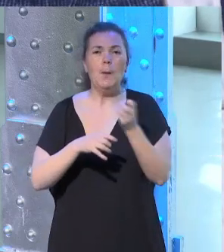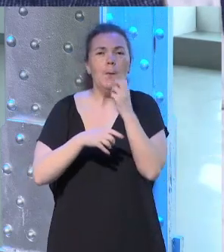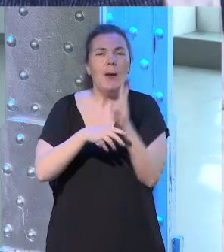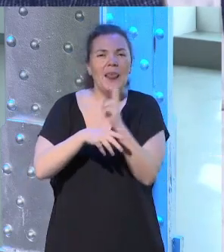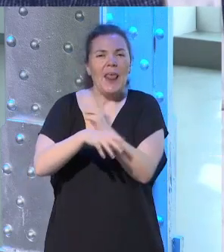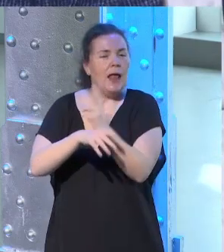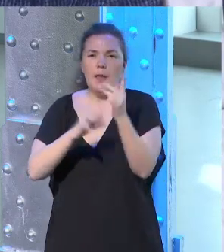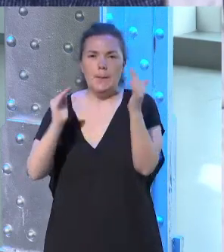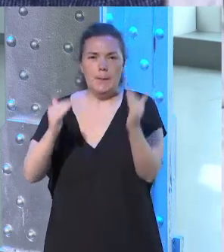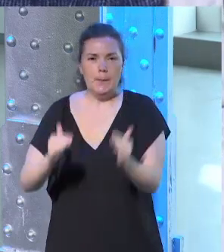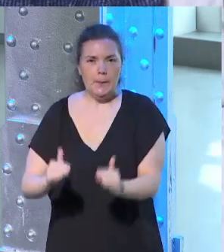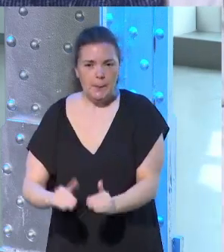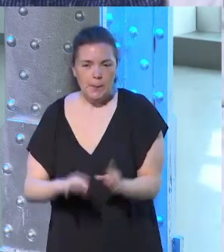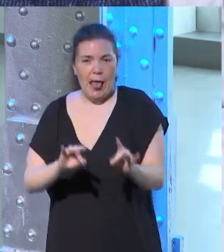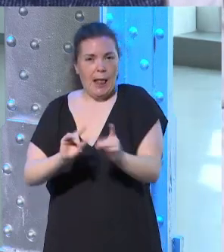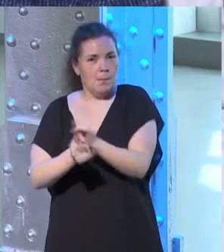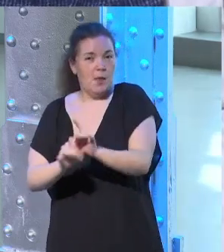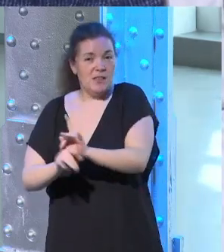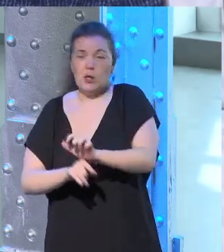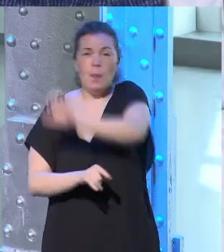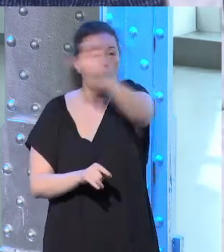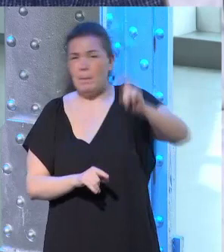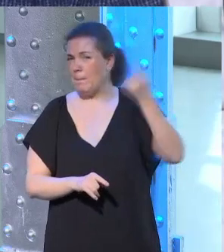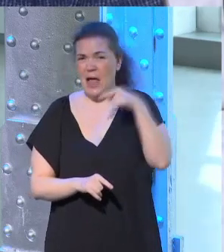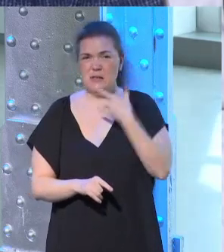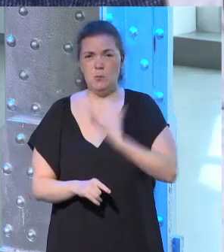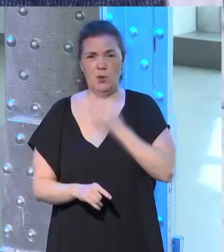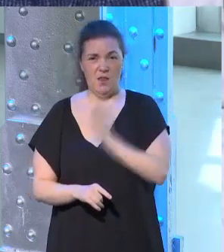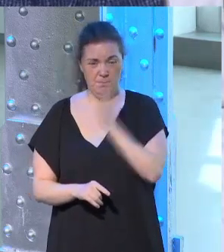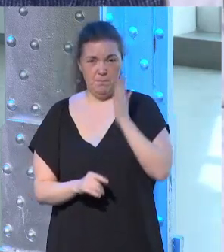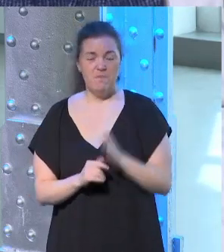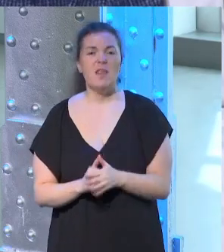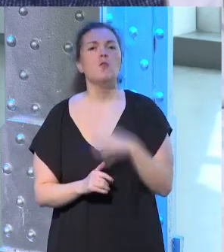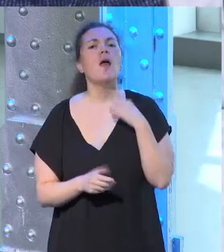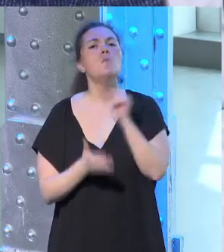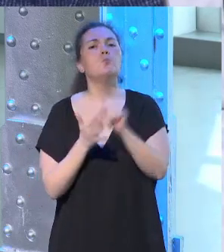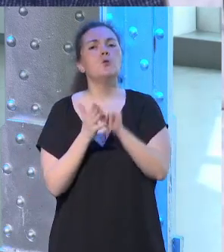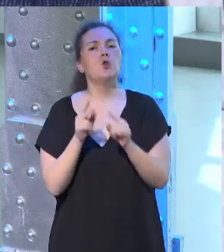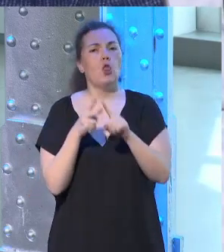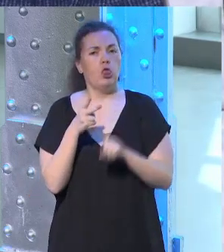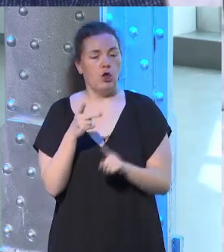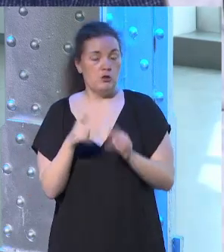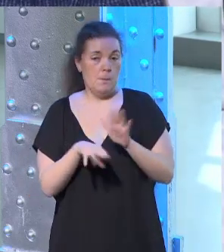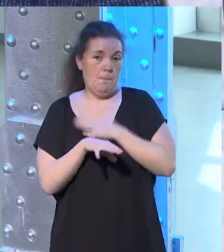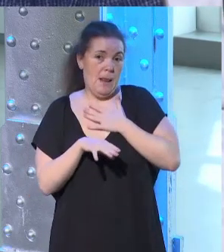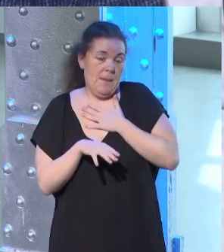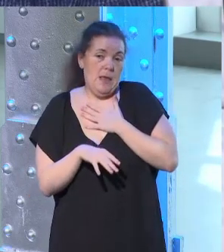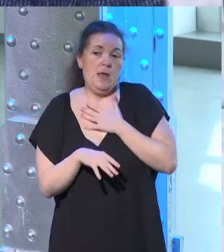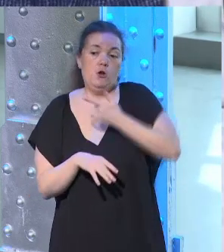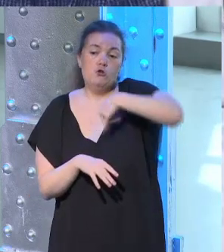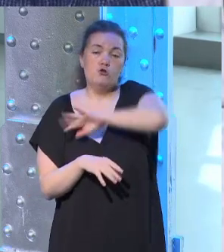más erosionadas de toda Europa. Y hay dos puntos que para mí, con nosotros como país, tenemos